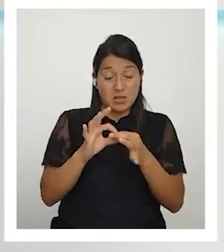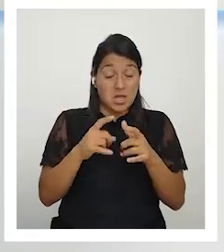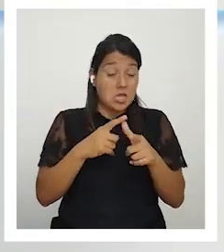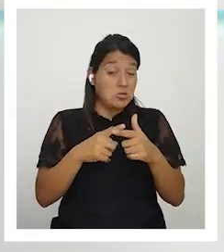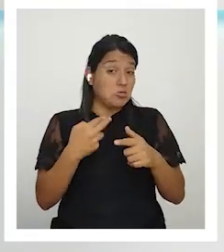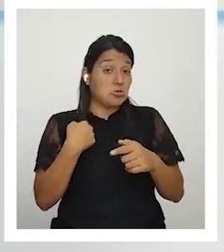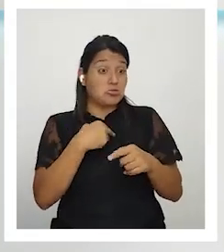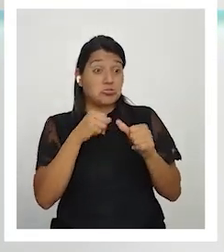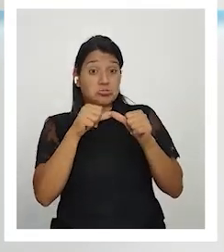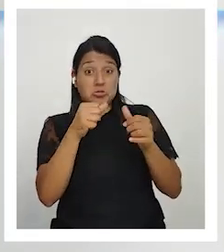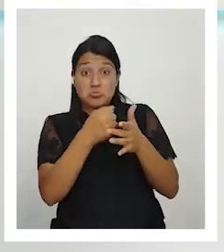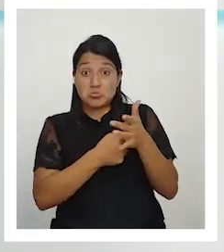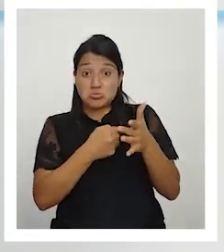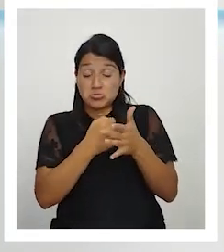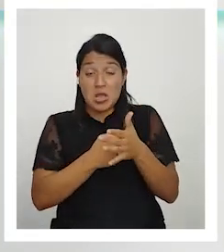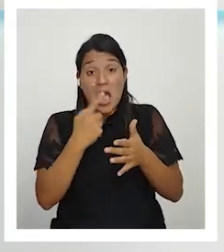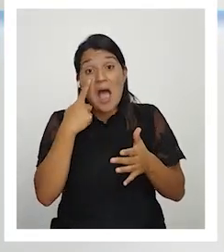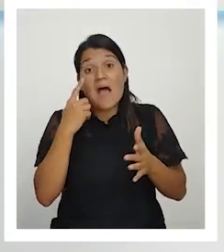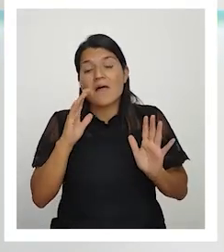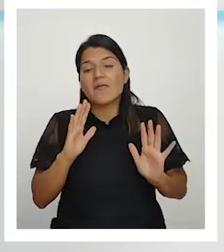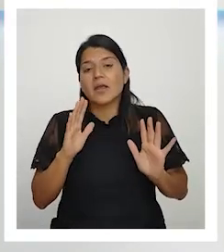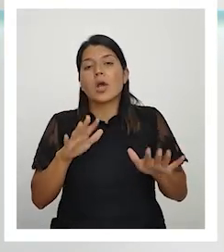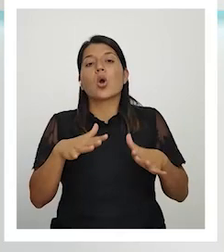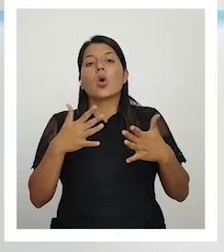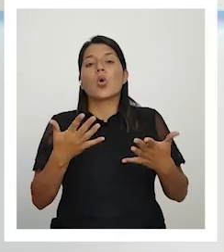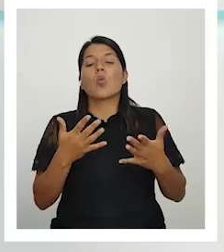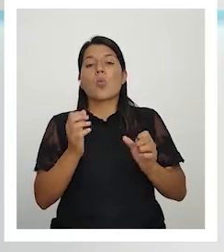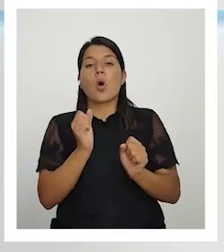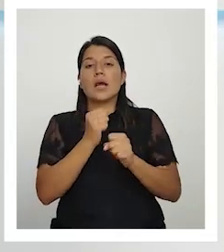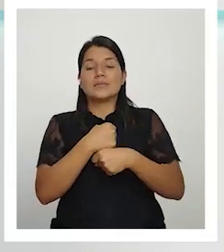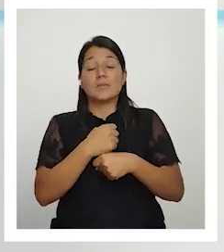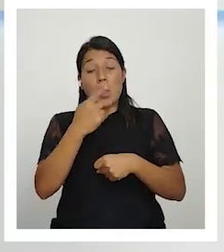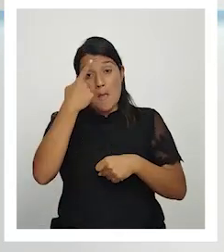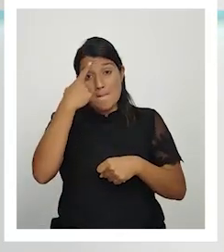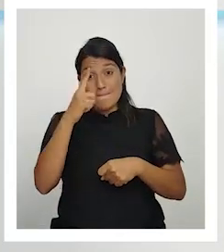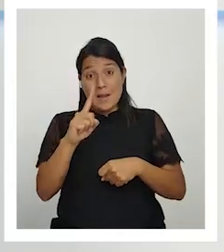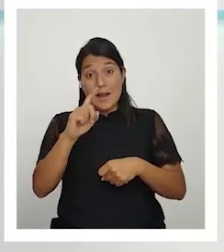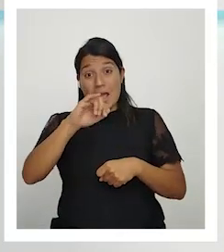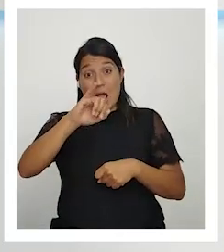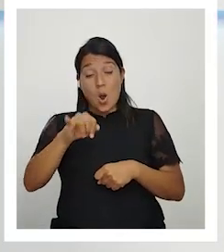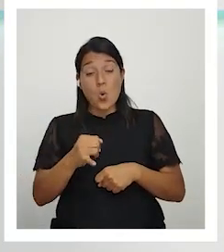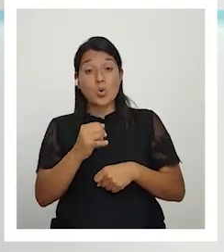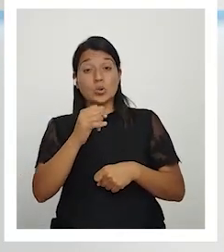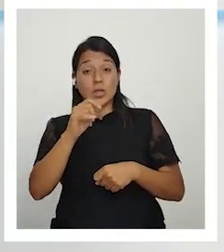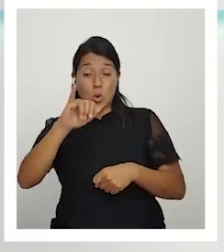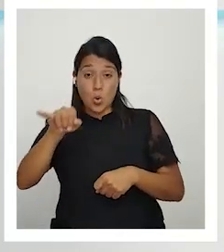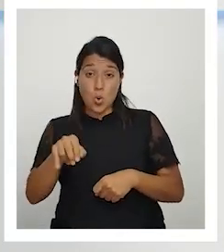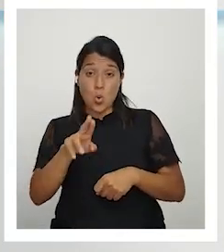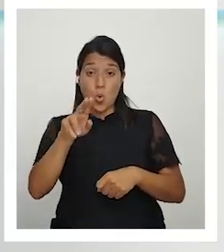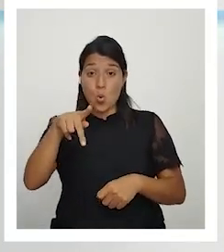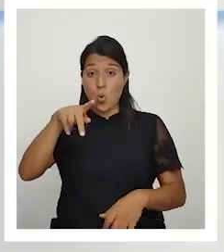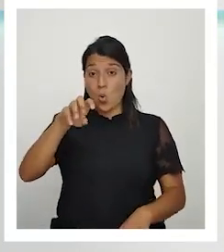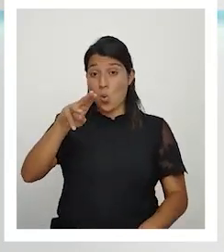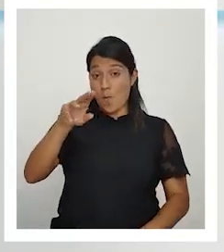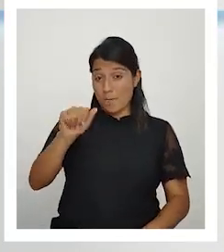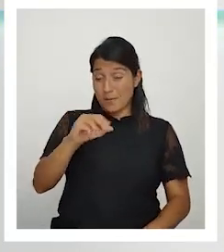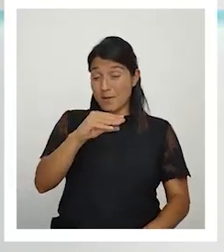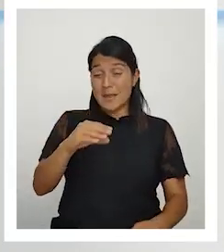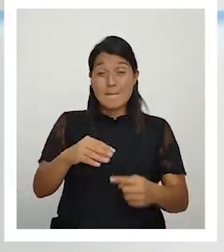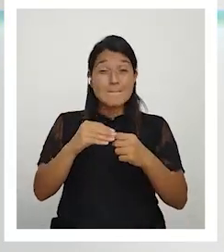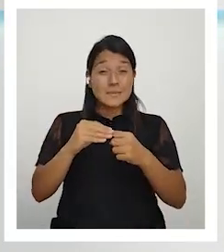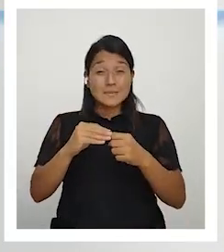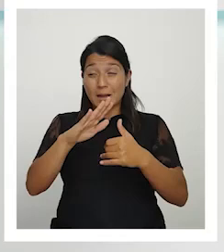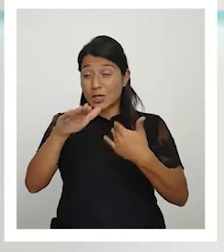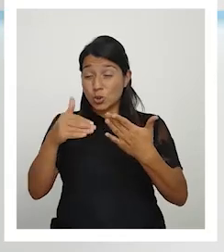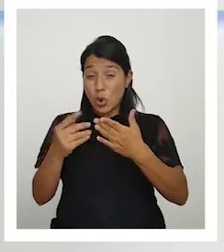intentar a ver por todos los medios de ver cómo hacemos para que la Junta de Pensiones y Jubilaciones del Magisterio Nacional y sobre todo la afiliación no se